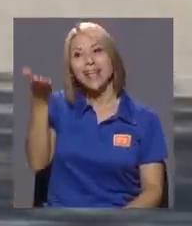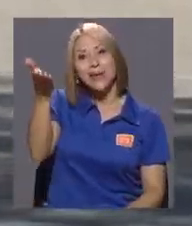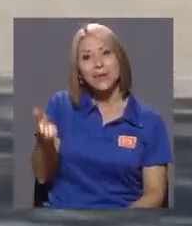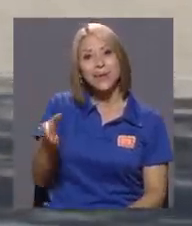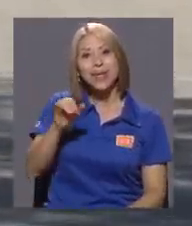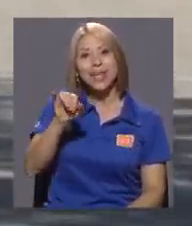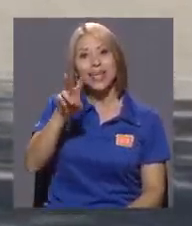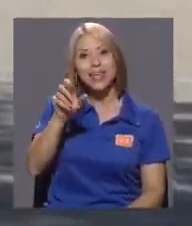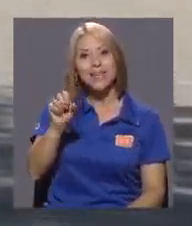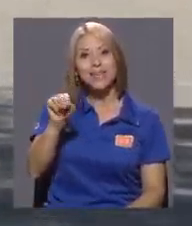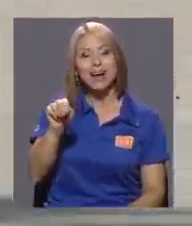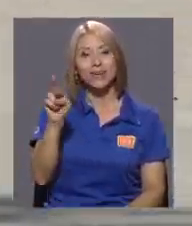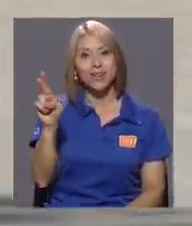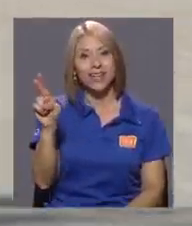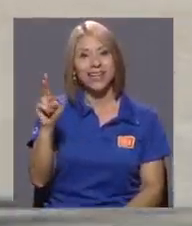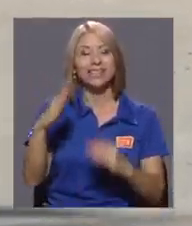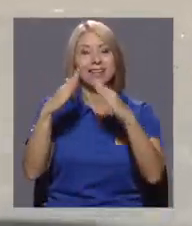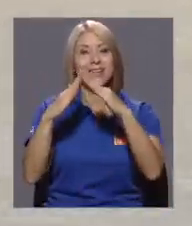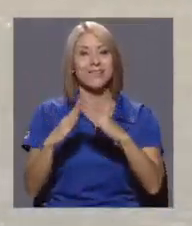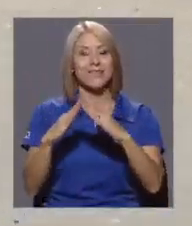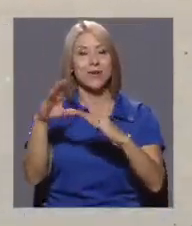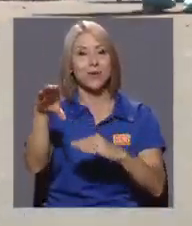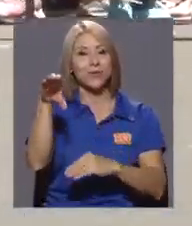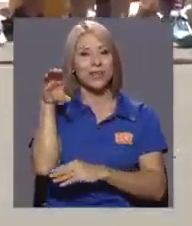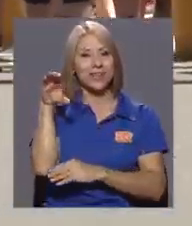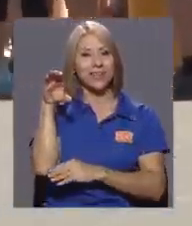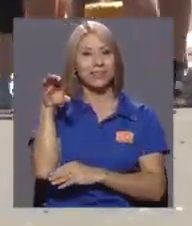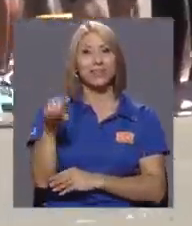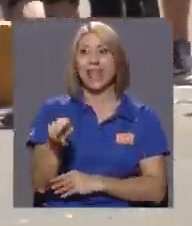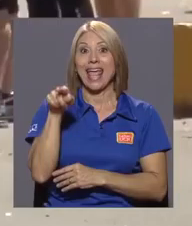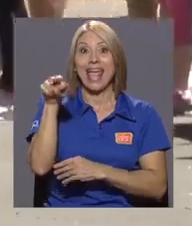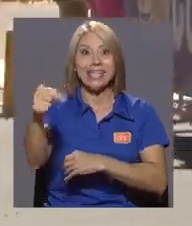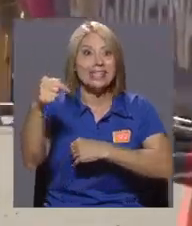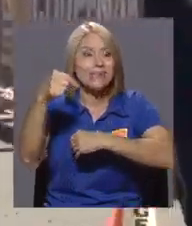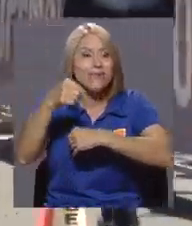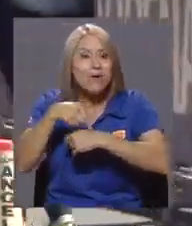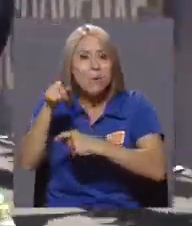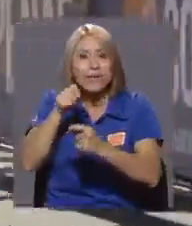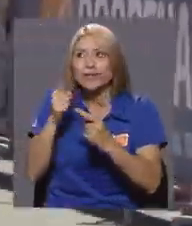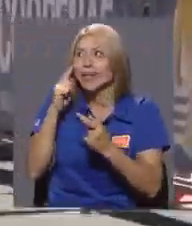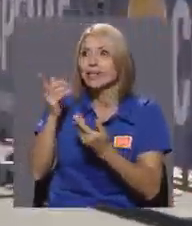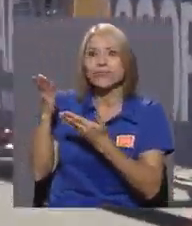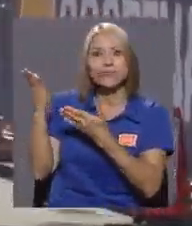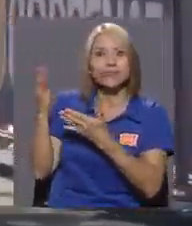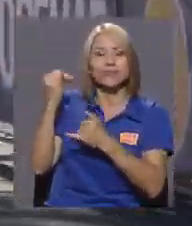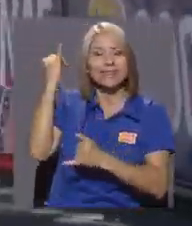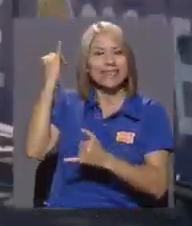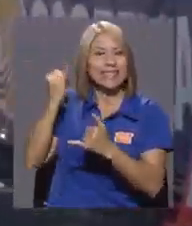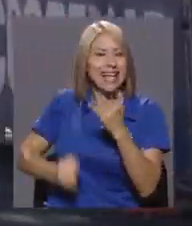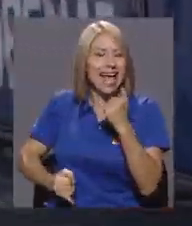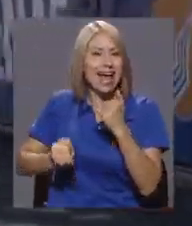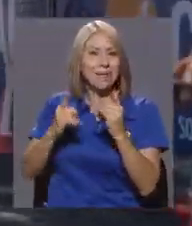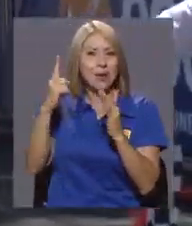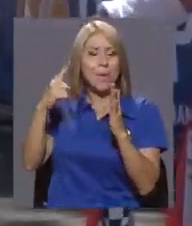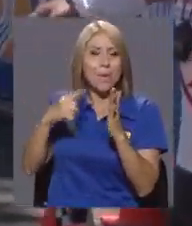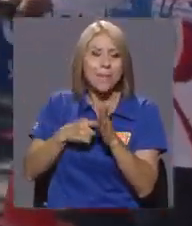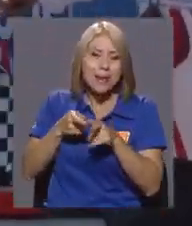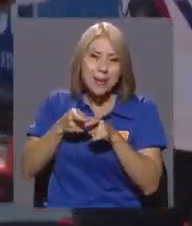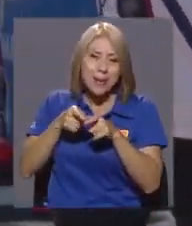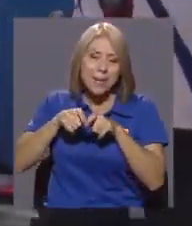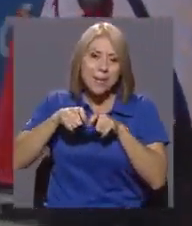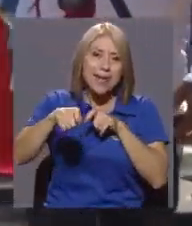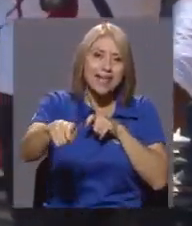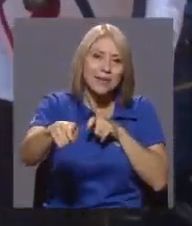Él es Iván Rodríguez, vecino de Curridabat. Este fue el momento preciso en que completó los 1,000 metros en la carrera